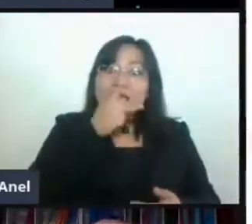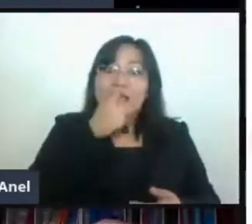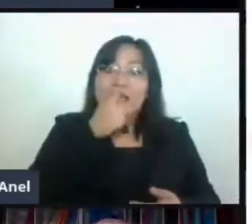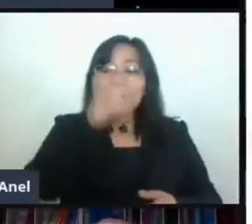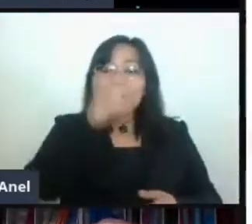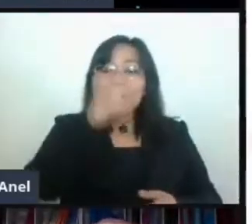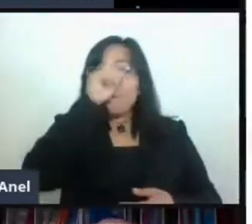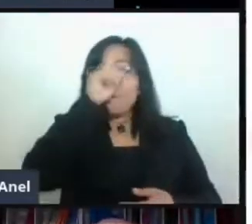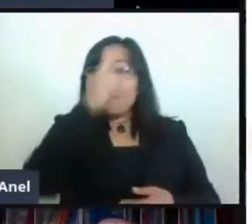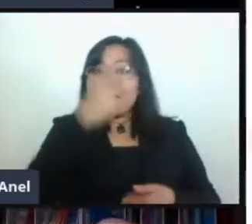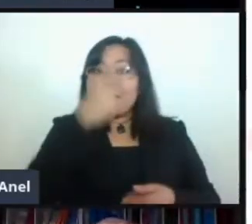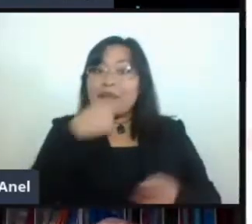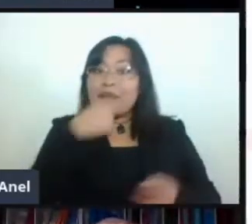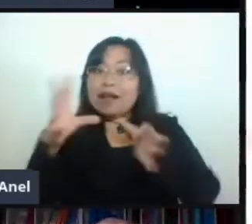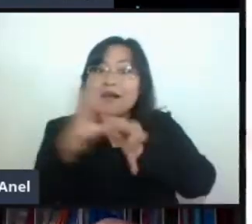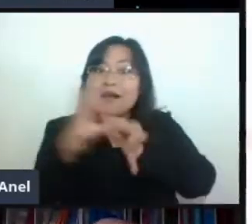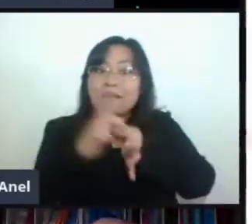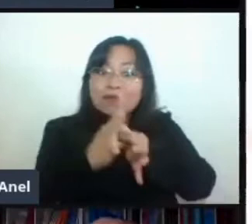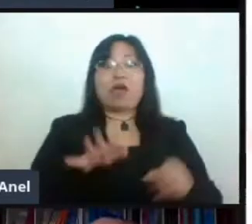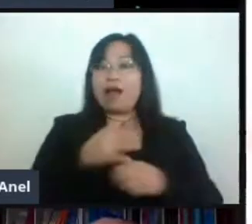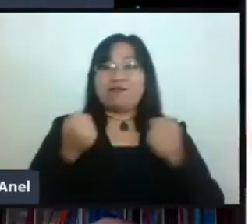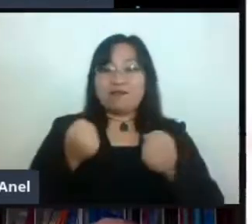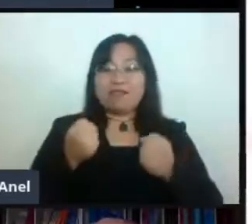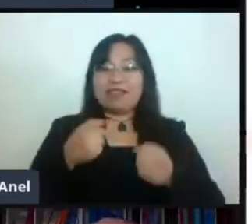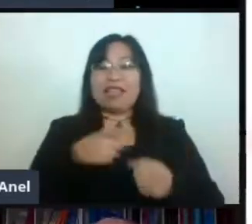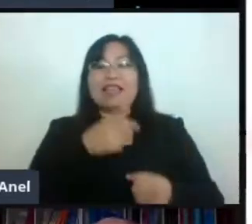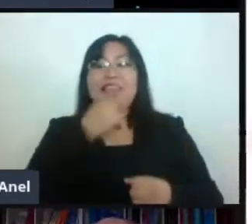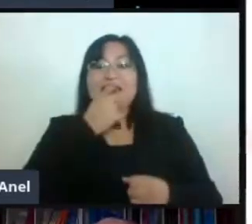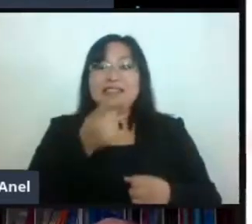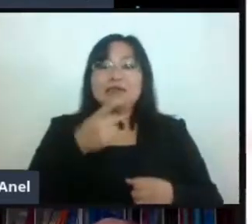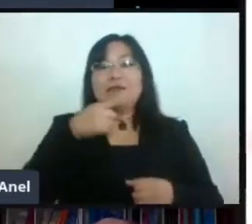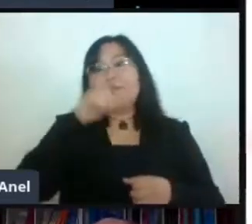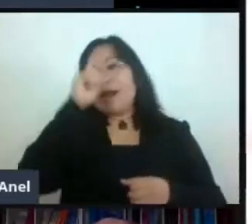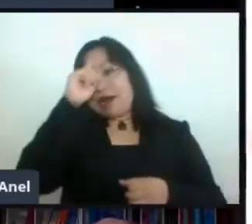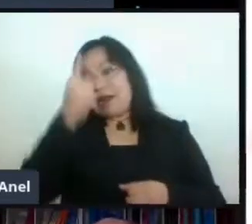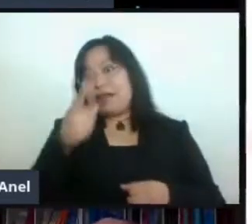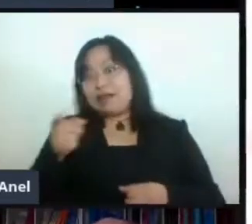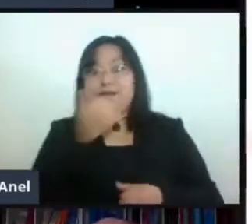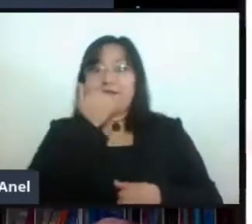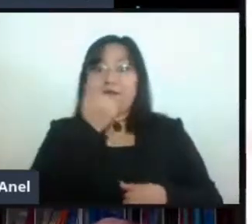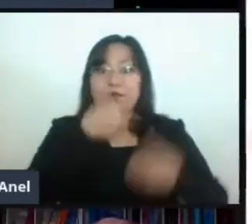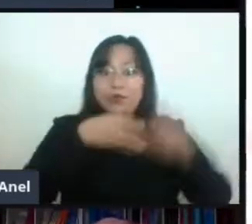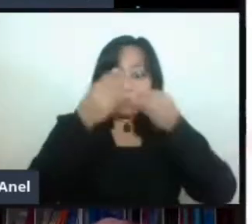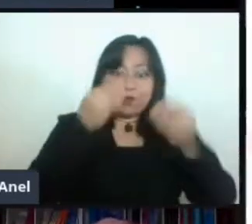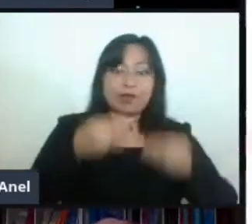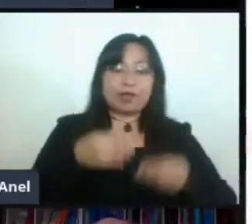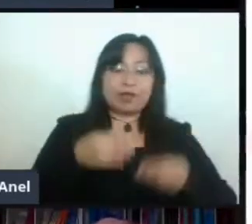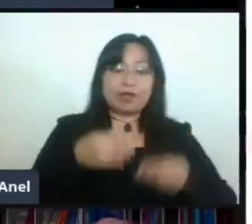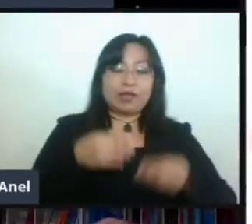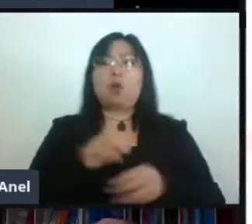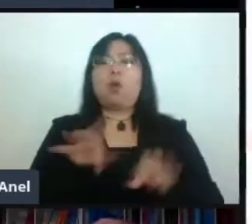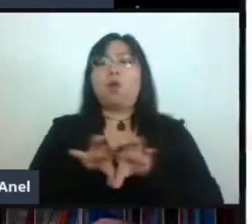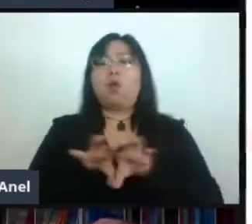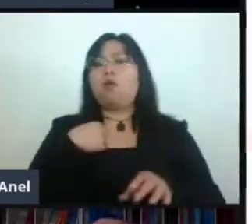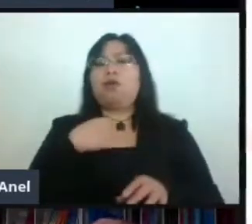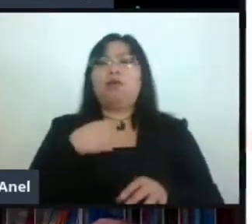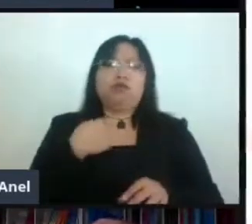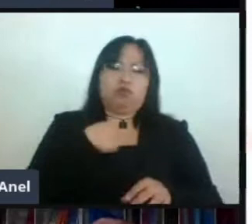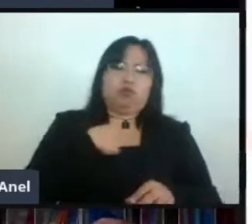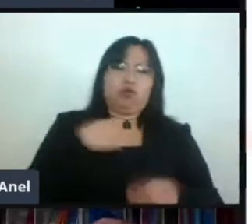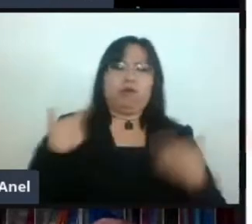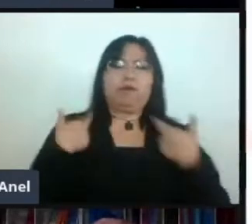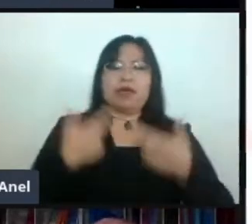también cuáles son las pérdidas y las ganancias que tenemos en línea para los